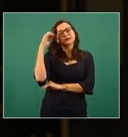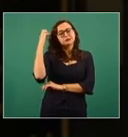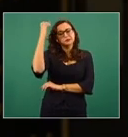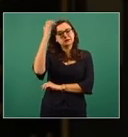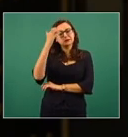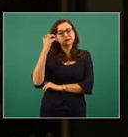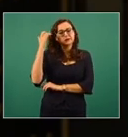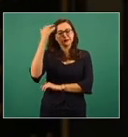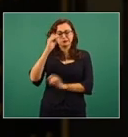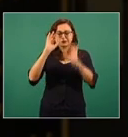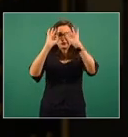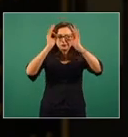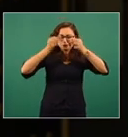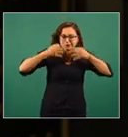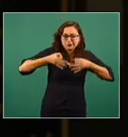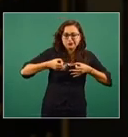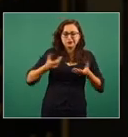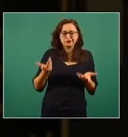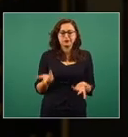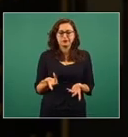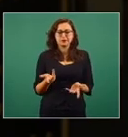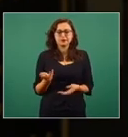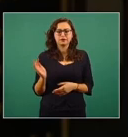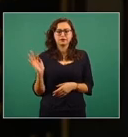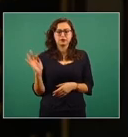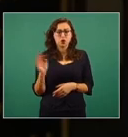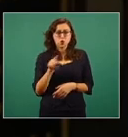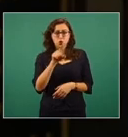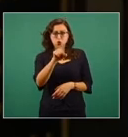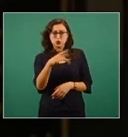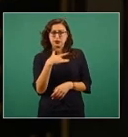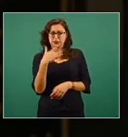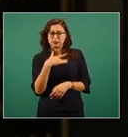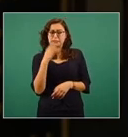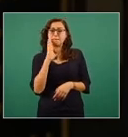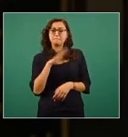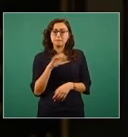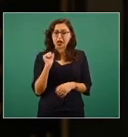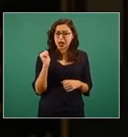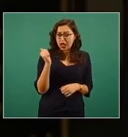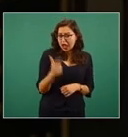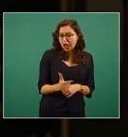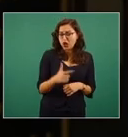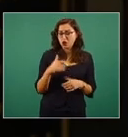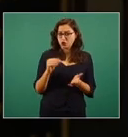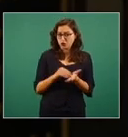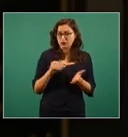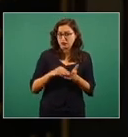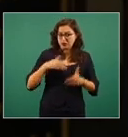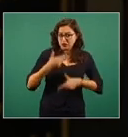por parte de todos los periodistas fifís que van a la mañanera. Creo yo, puedo estar equivocado,